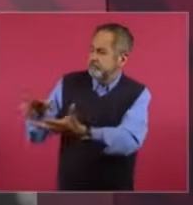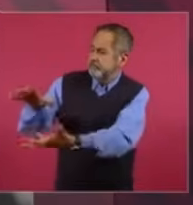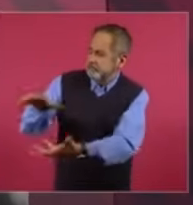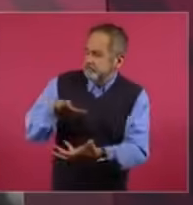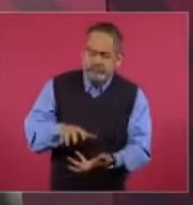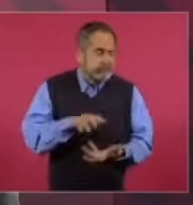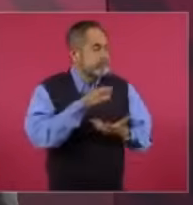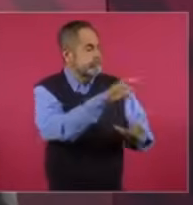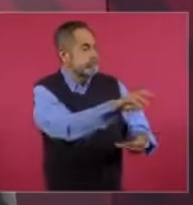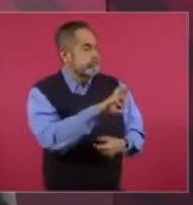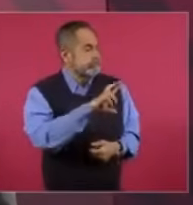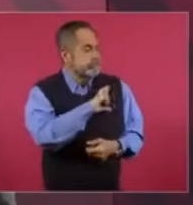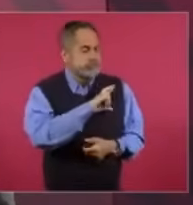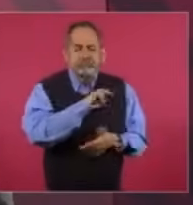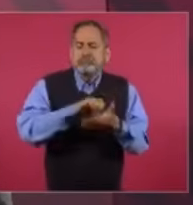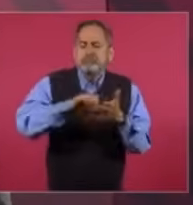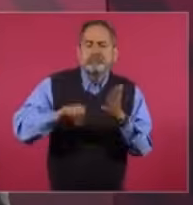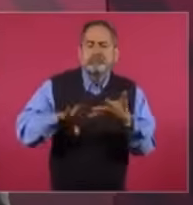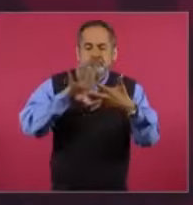los reclusorios